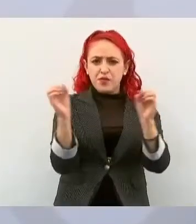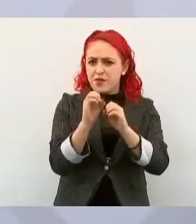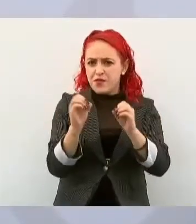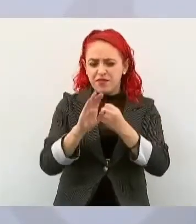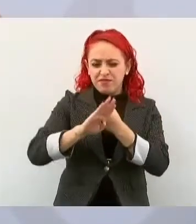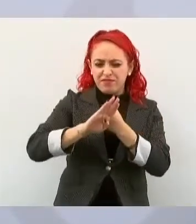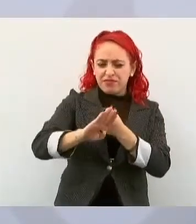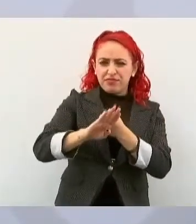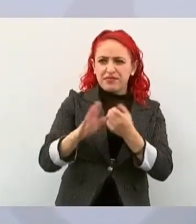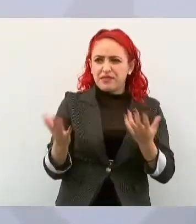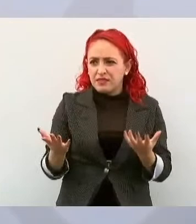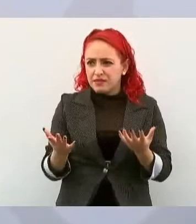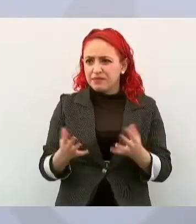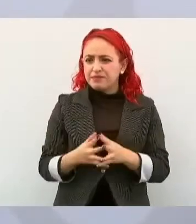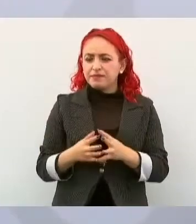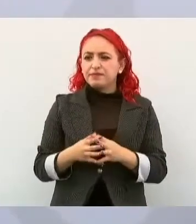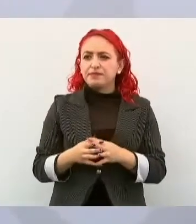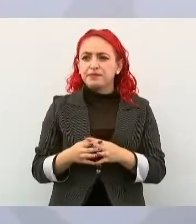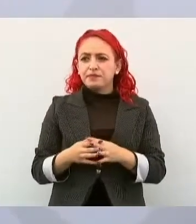Estamos